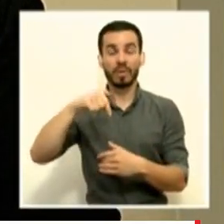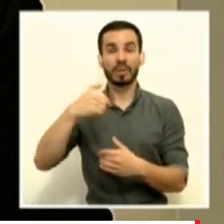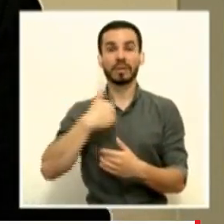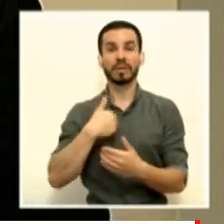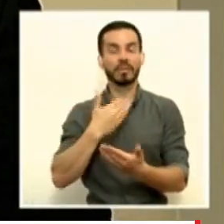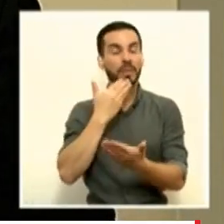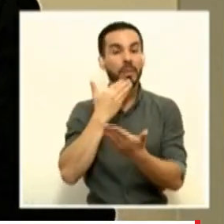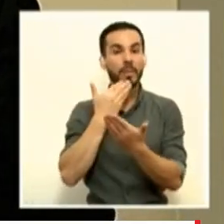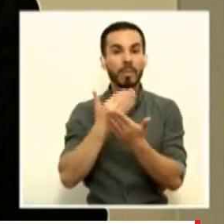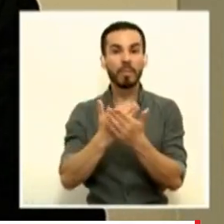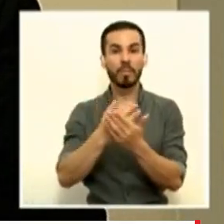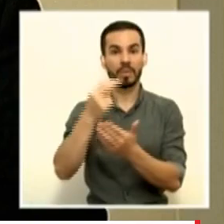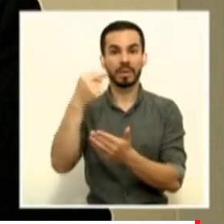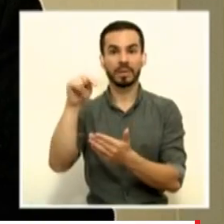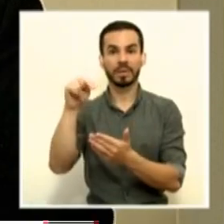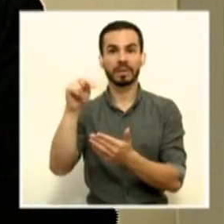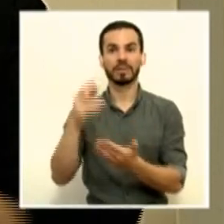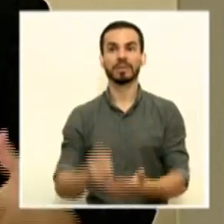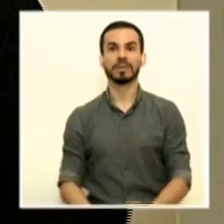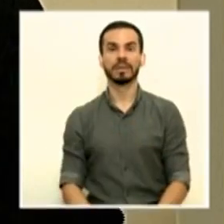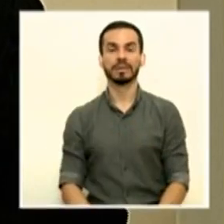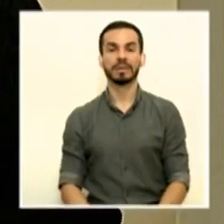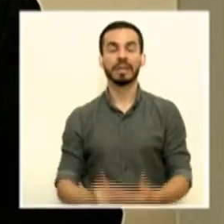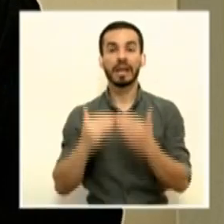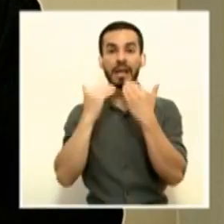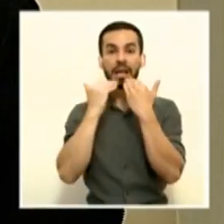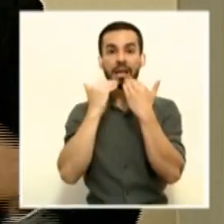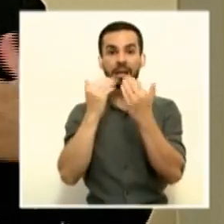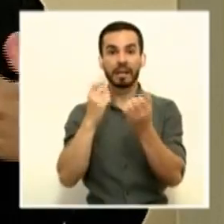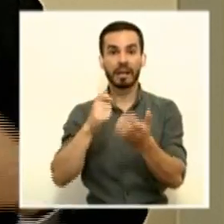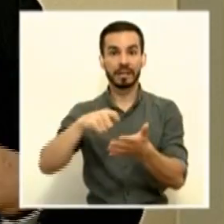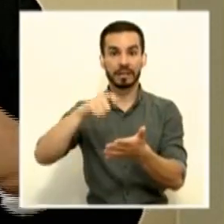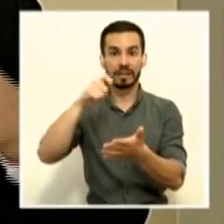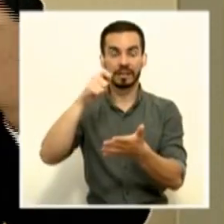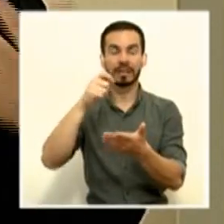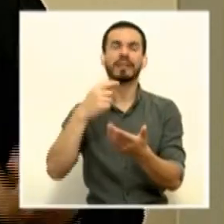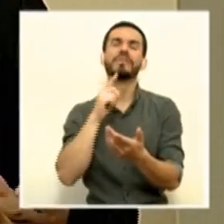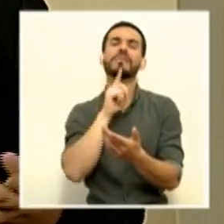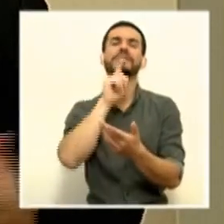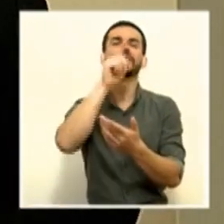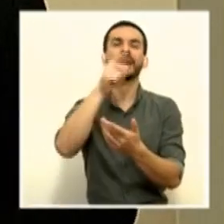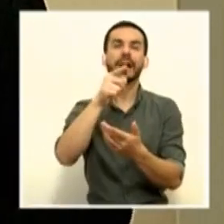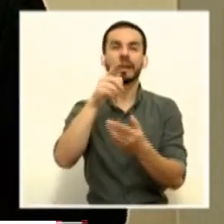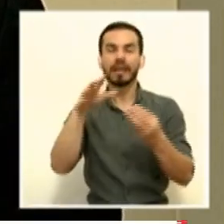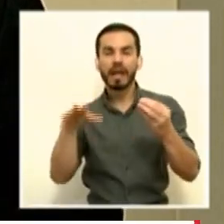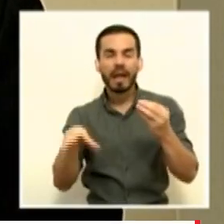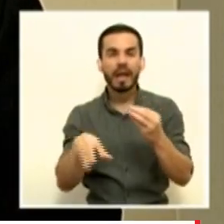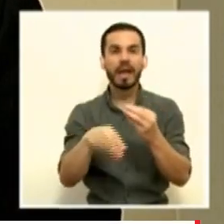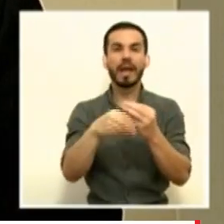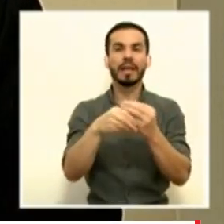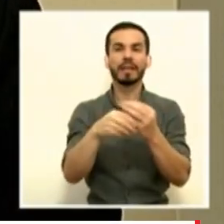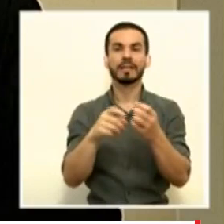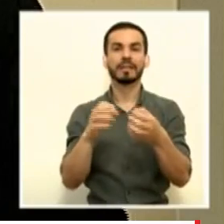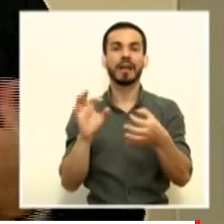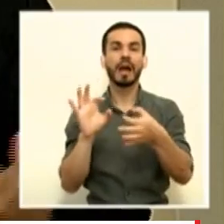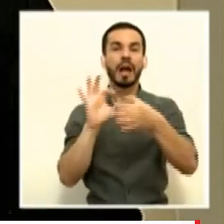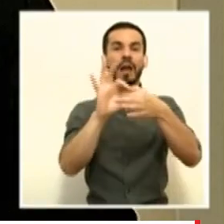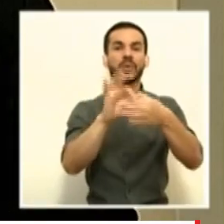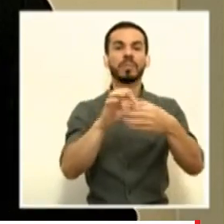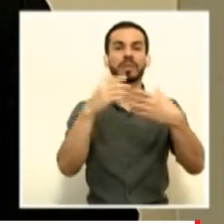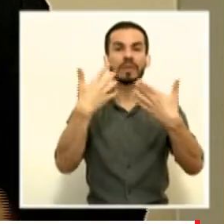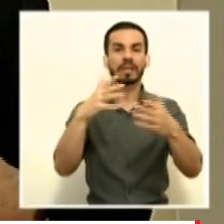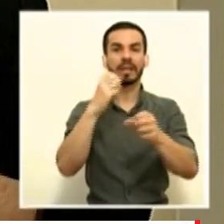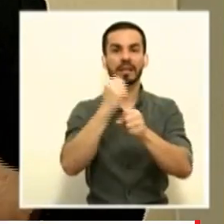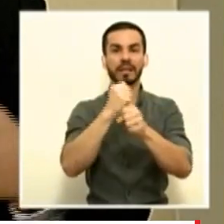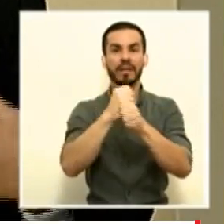Tenemos una muy buena noticia y es que gracias a la firma de en realidad es una adenda del convenio que ya veníamos trabajando con